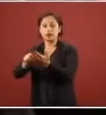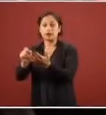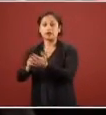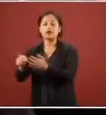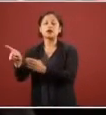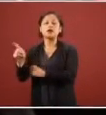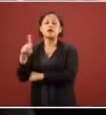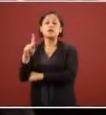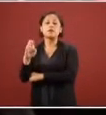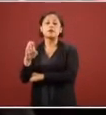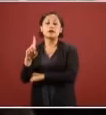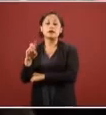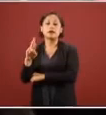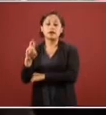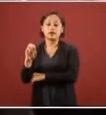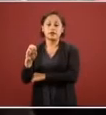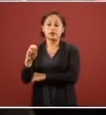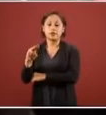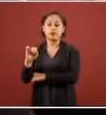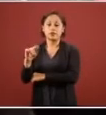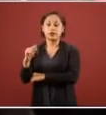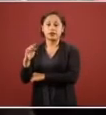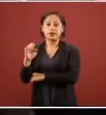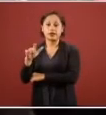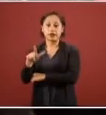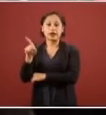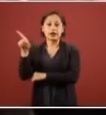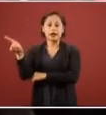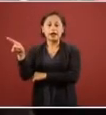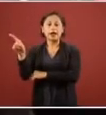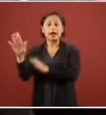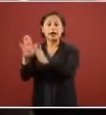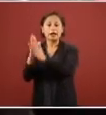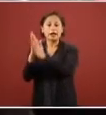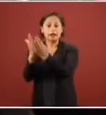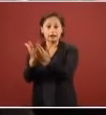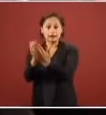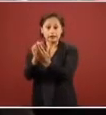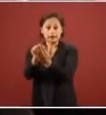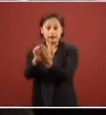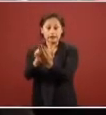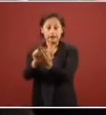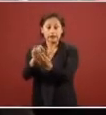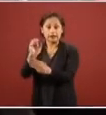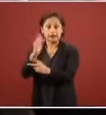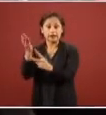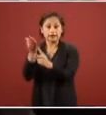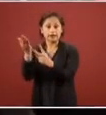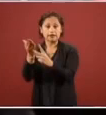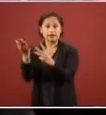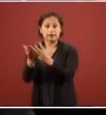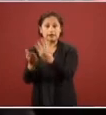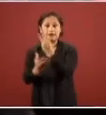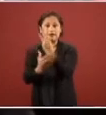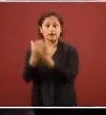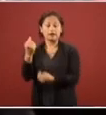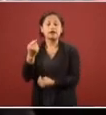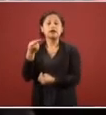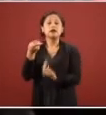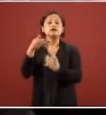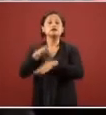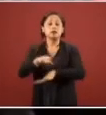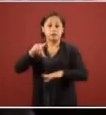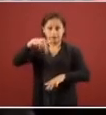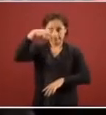donde vienen, apartaba tres, tan solo tres cables que tienen que ver con nuestro país. Uno de